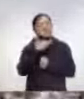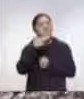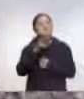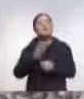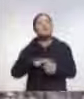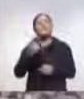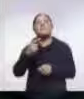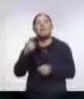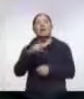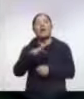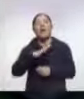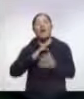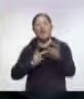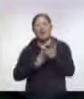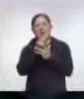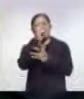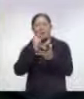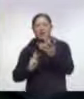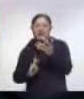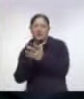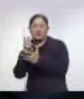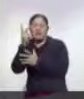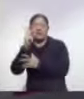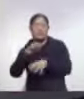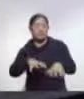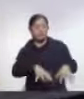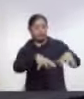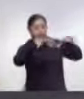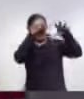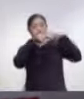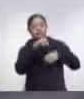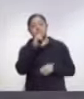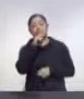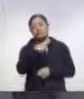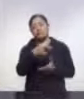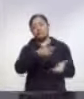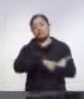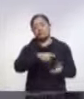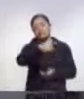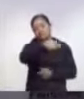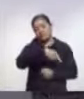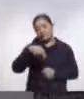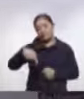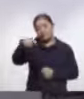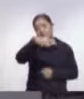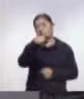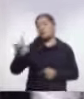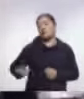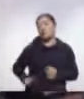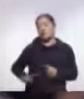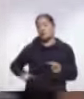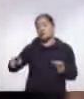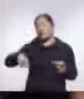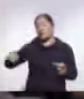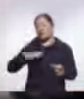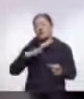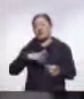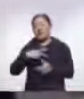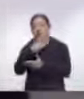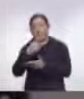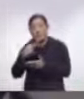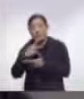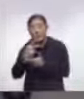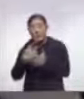crecimiento de algas en las principales plantas potabilizadoras. El gobierno, en coordinación con la distribuidora de agua, implementó un plan de